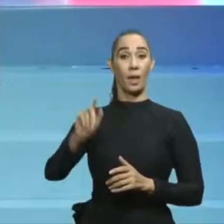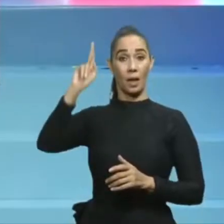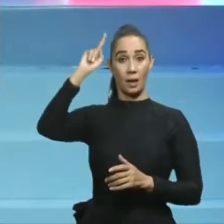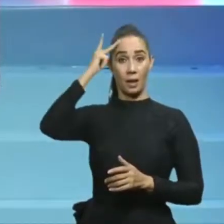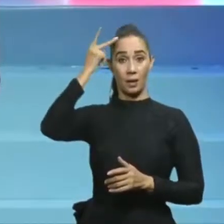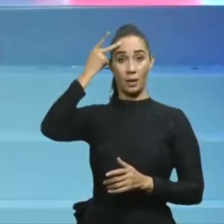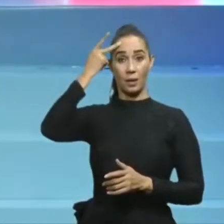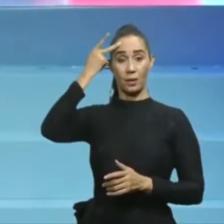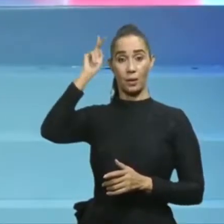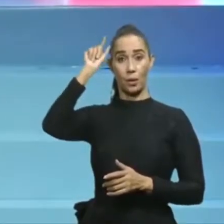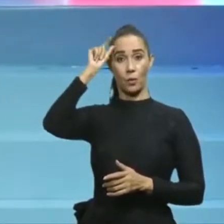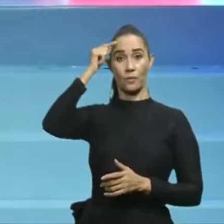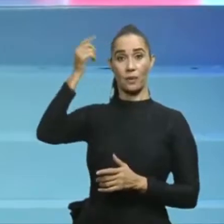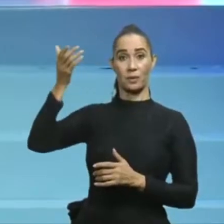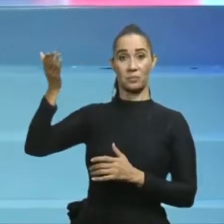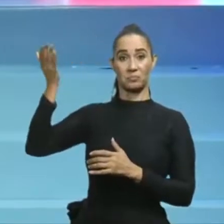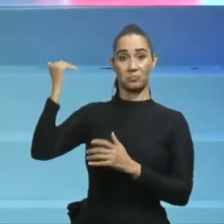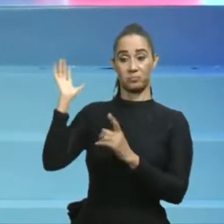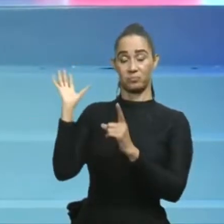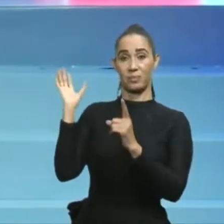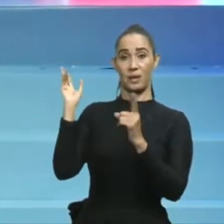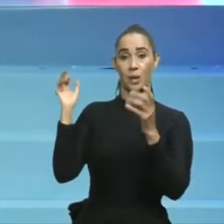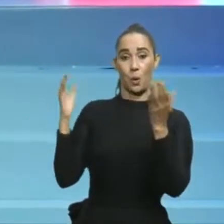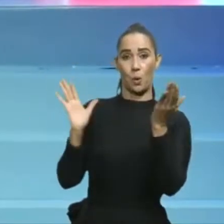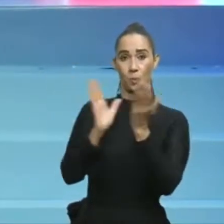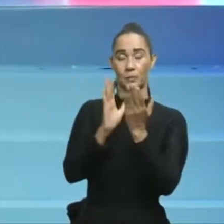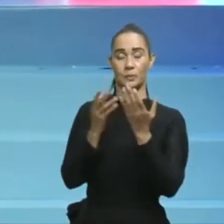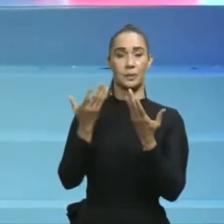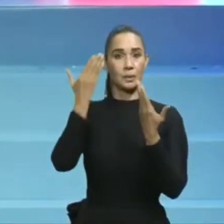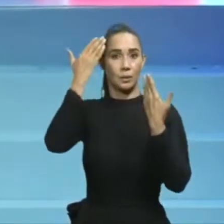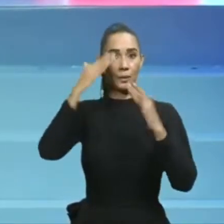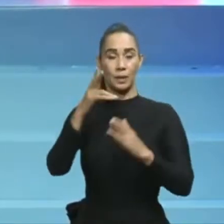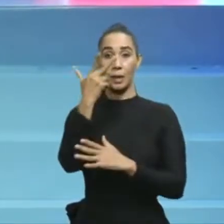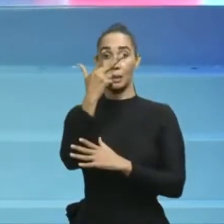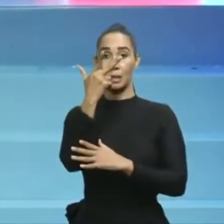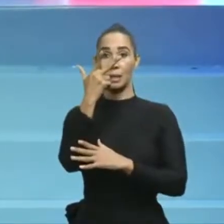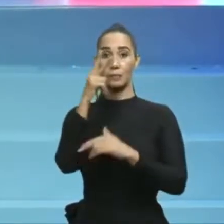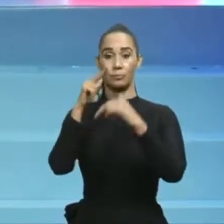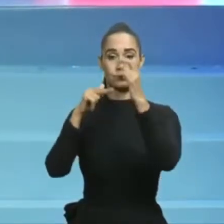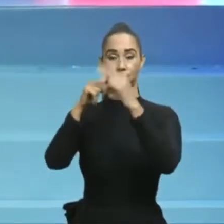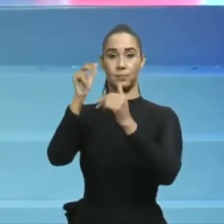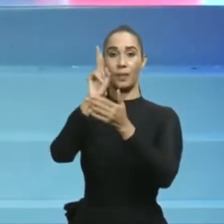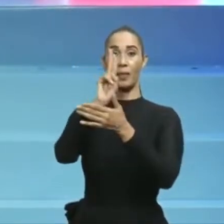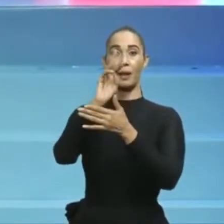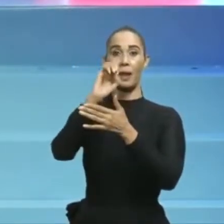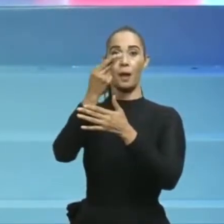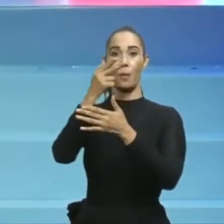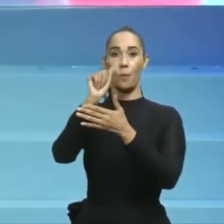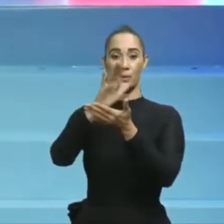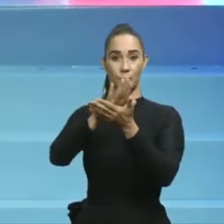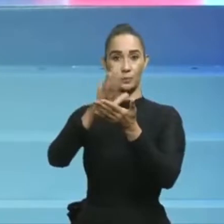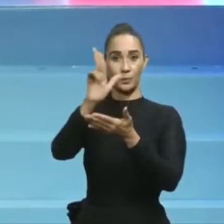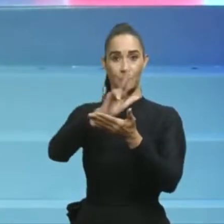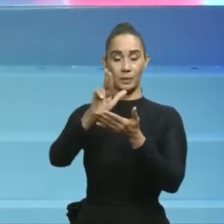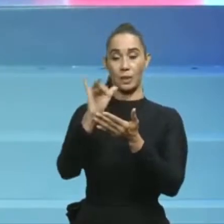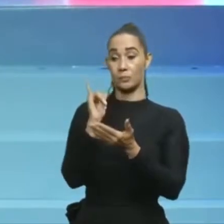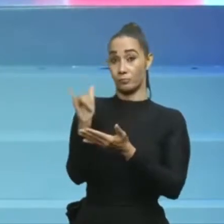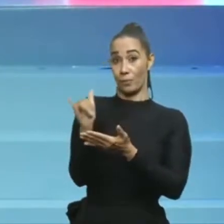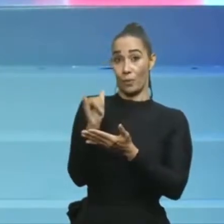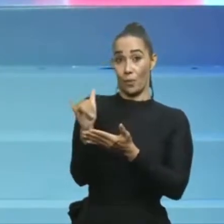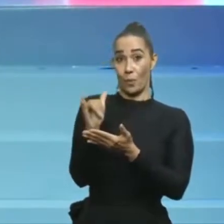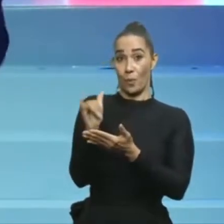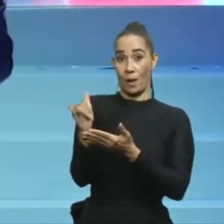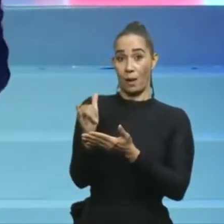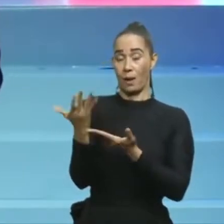que estamos construyendo tres extensiones del aguas con el mismo presupuesto a precios